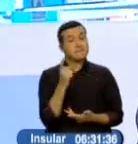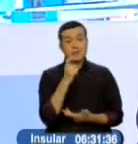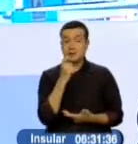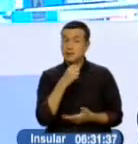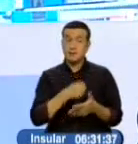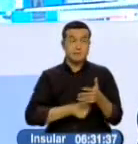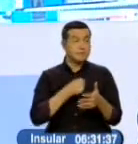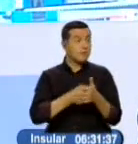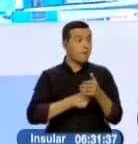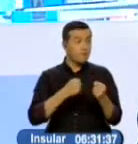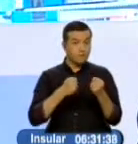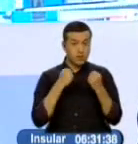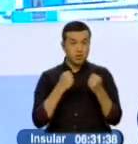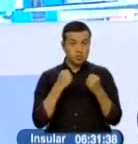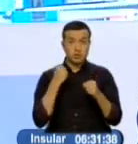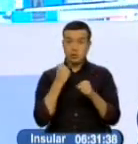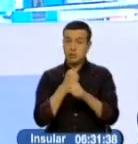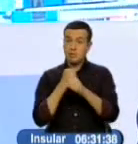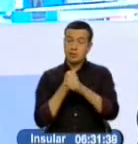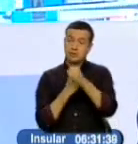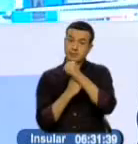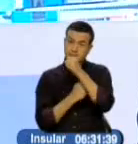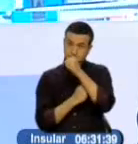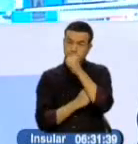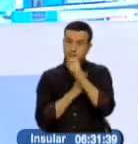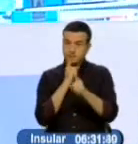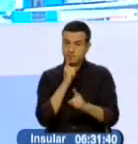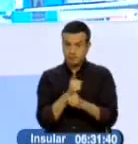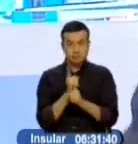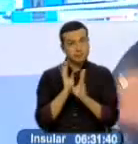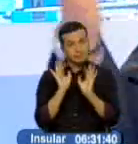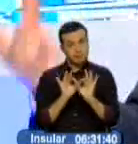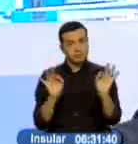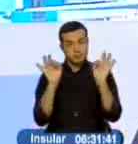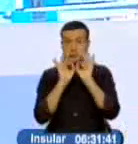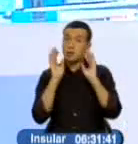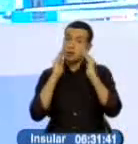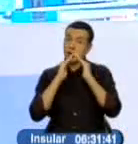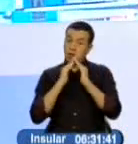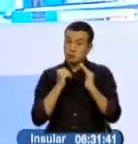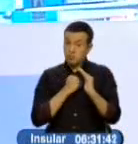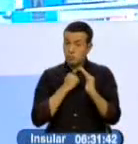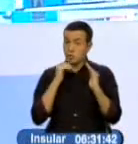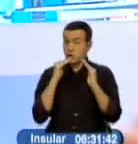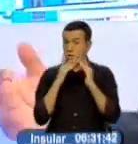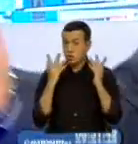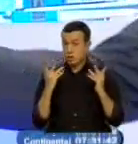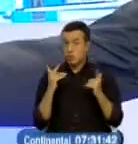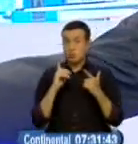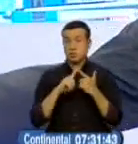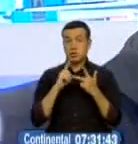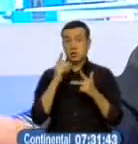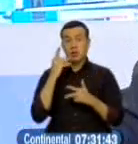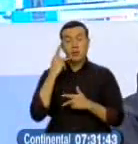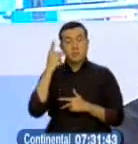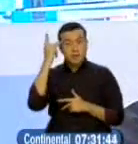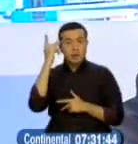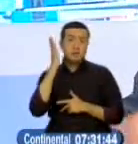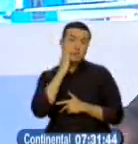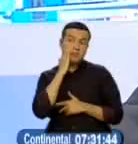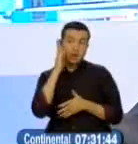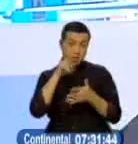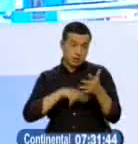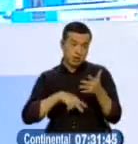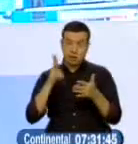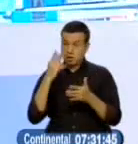hay que atacar con mucha fuerza. Eso se trabaja desde la base. Y se trabaja desde la base. Y desde el hogar también, porque si los padres y madres leen,